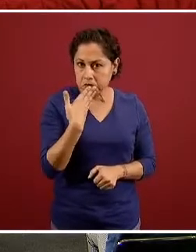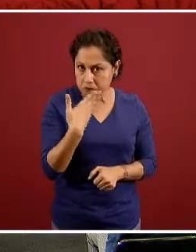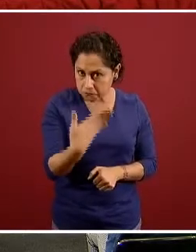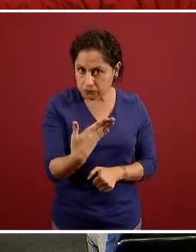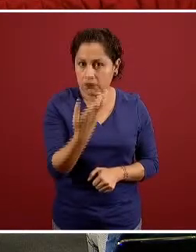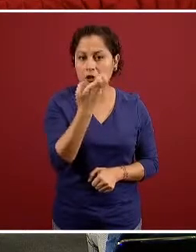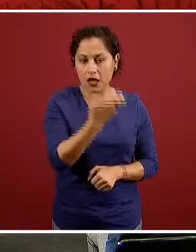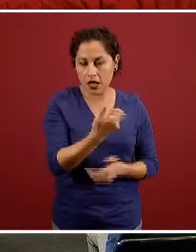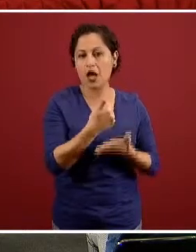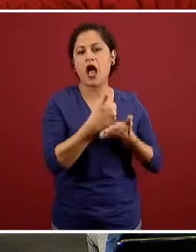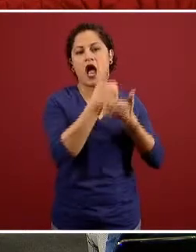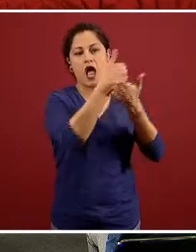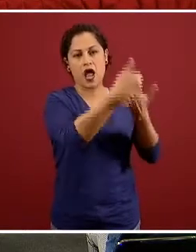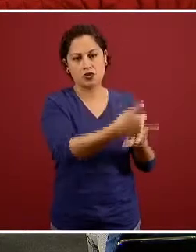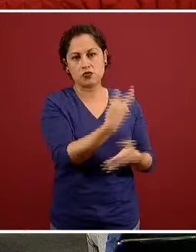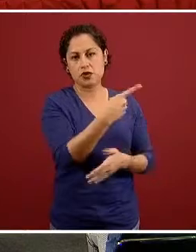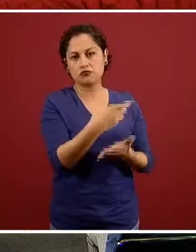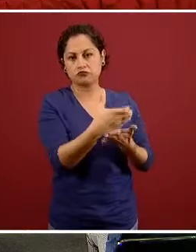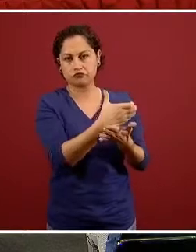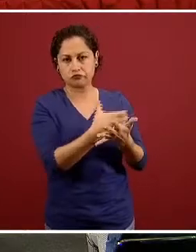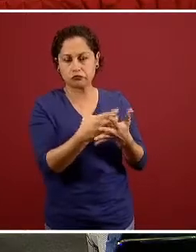el tratamiento que debe darse